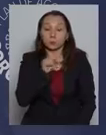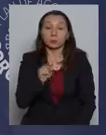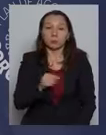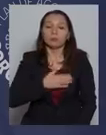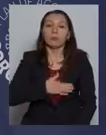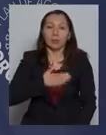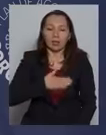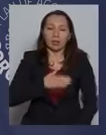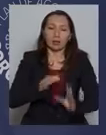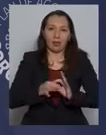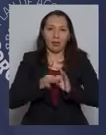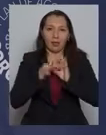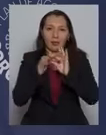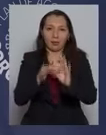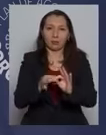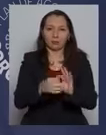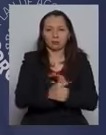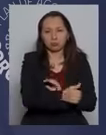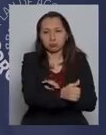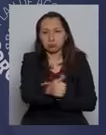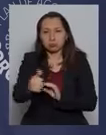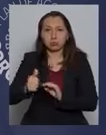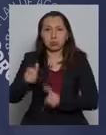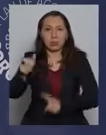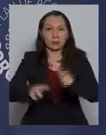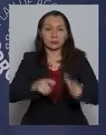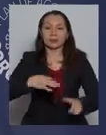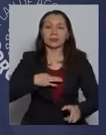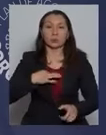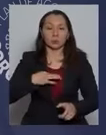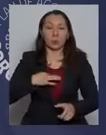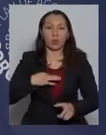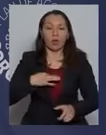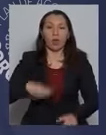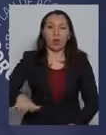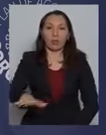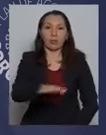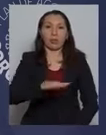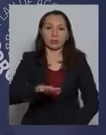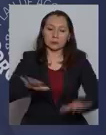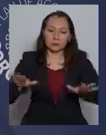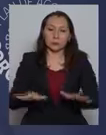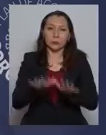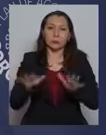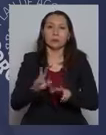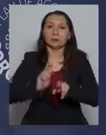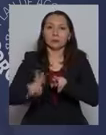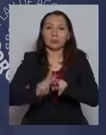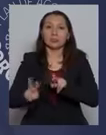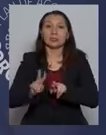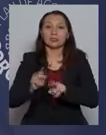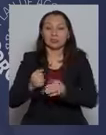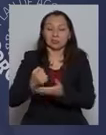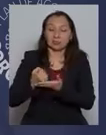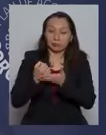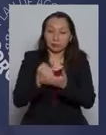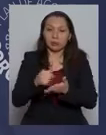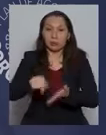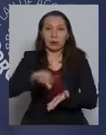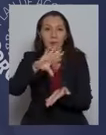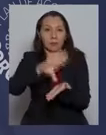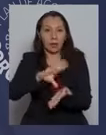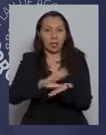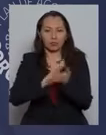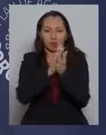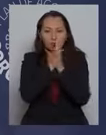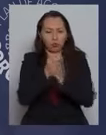Finalmente, quiero agradecer a toda la ciudadanía por el esfuerzo que se ha hecho, que estamos haciendo en nuestro país,